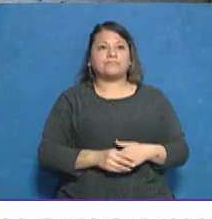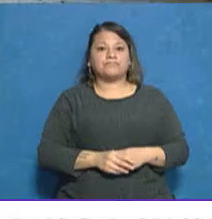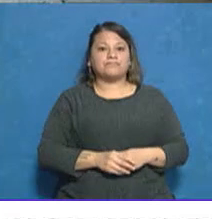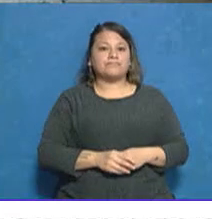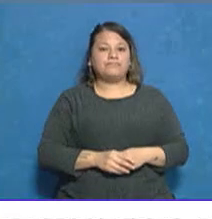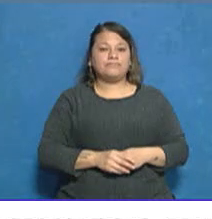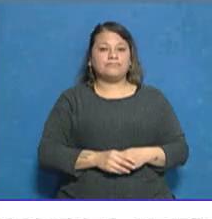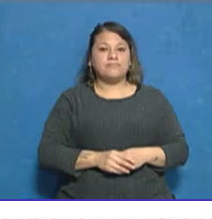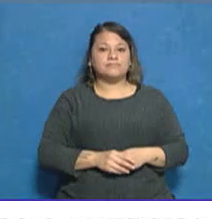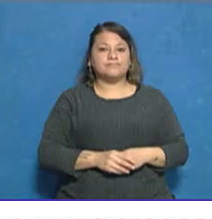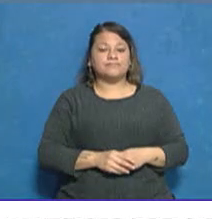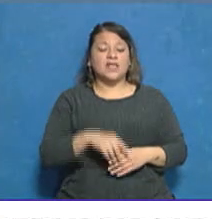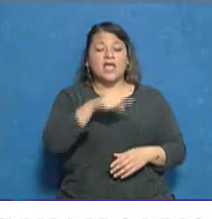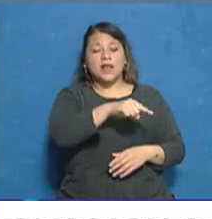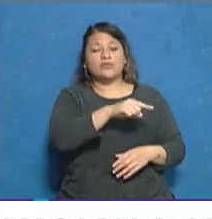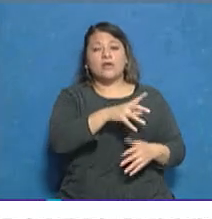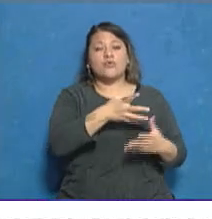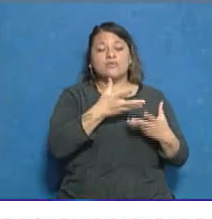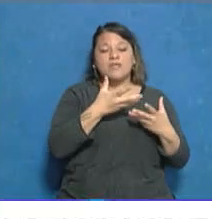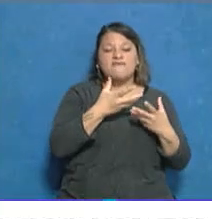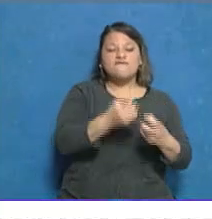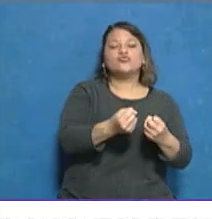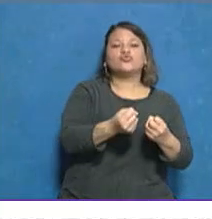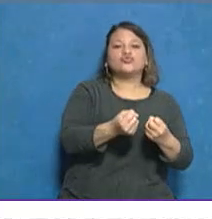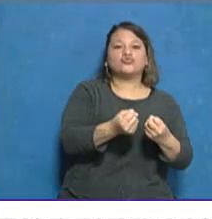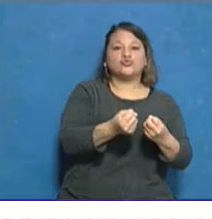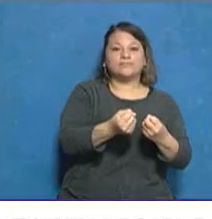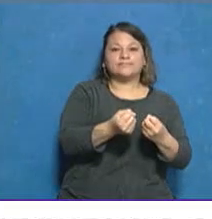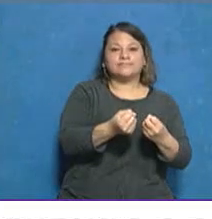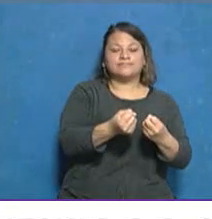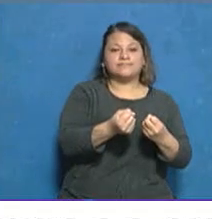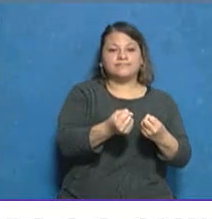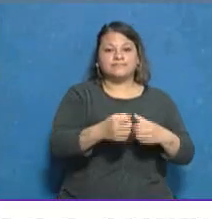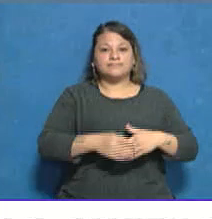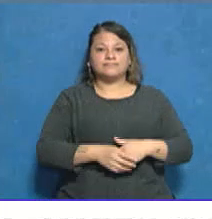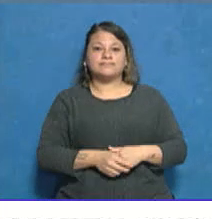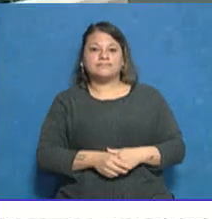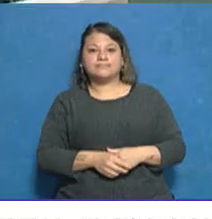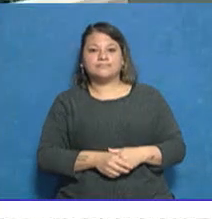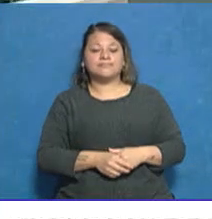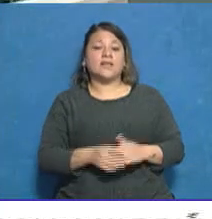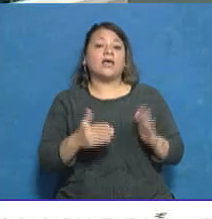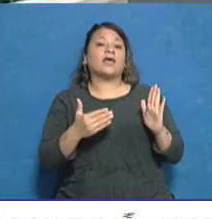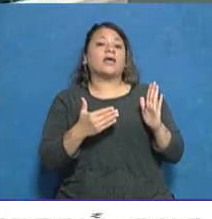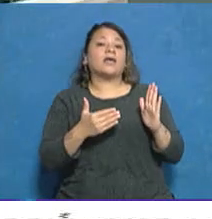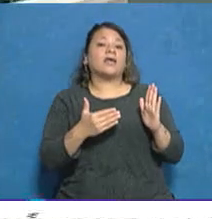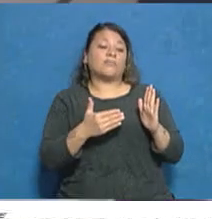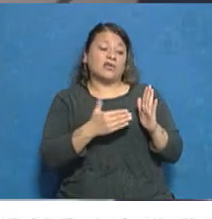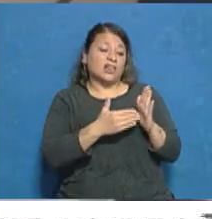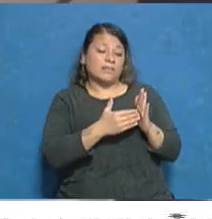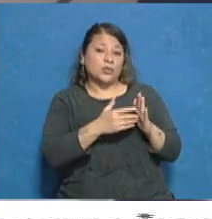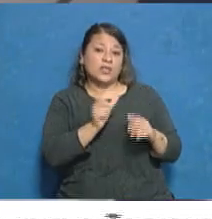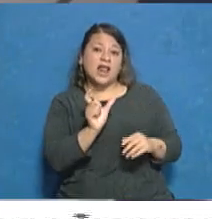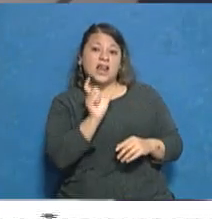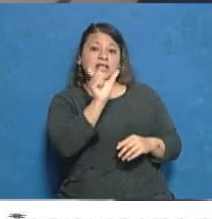delictiva importó un abuso en el ejercicio de una actividad que depende de una licencia que ha sido otorgada